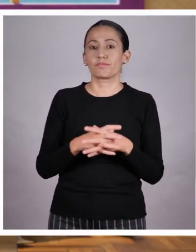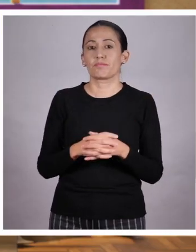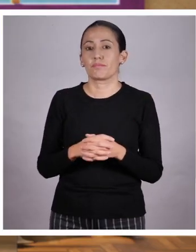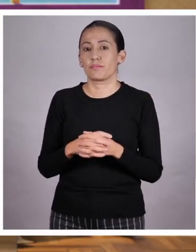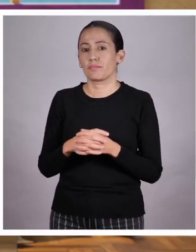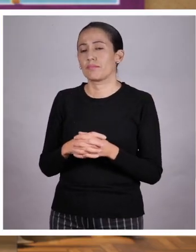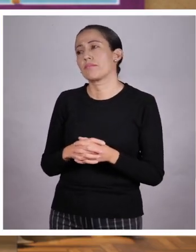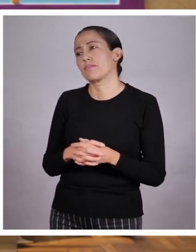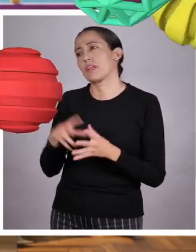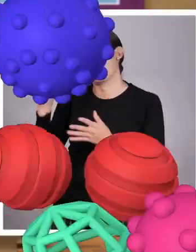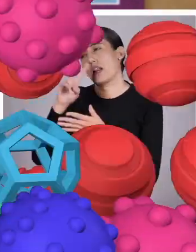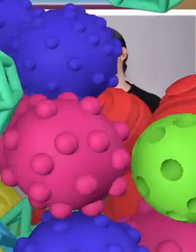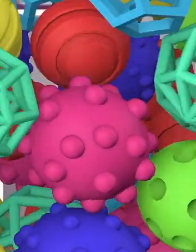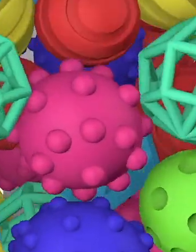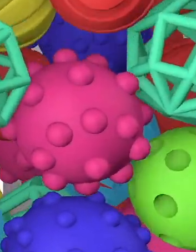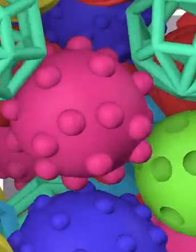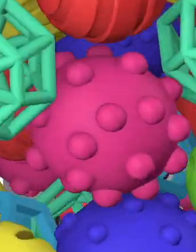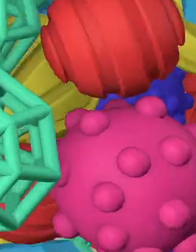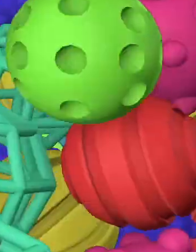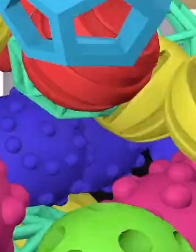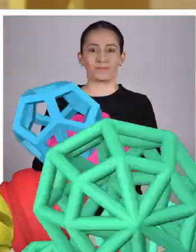más.